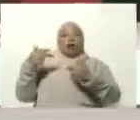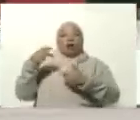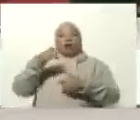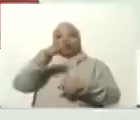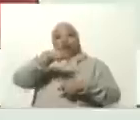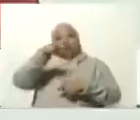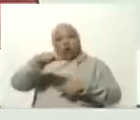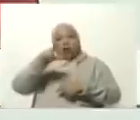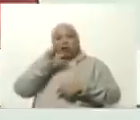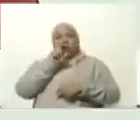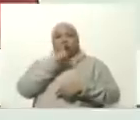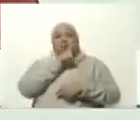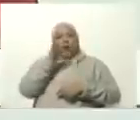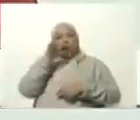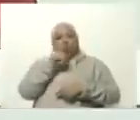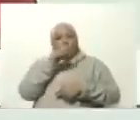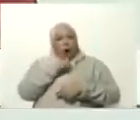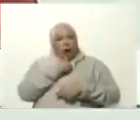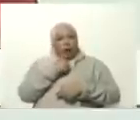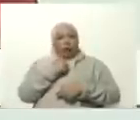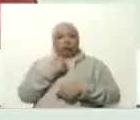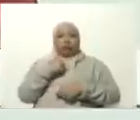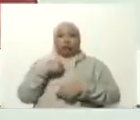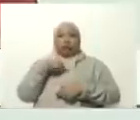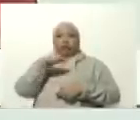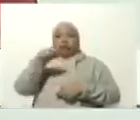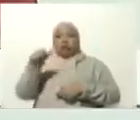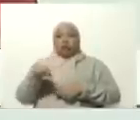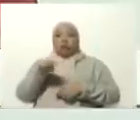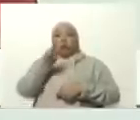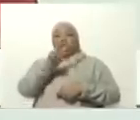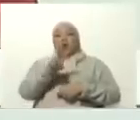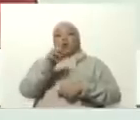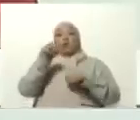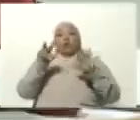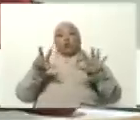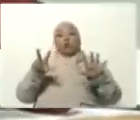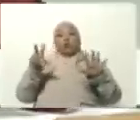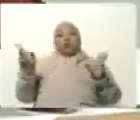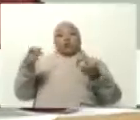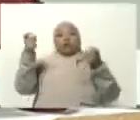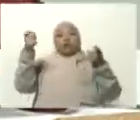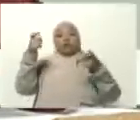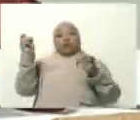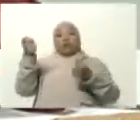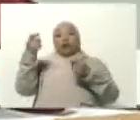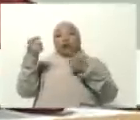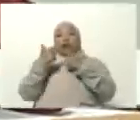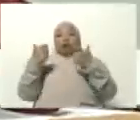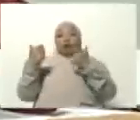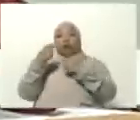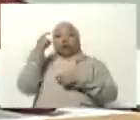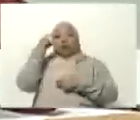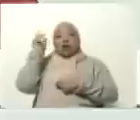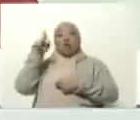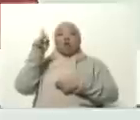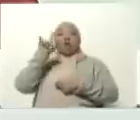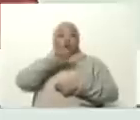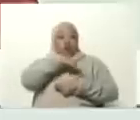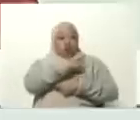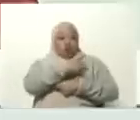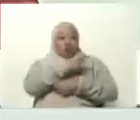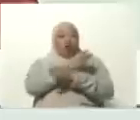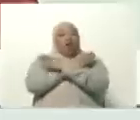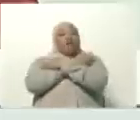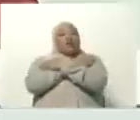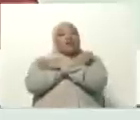Amelia? Batallón sin nombre. 208 años de la batalla de Eurica. Día del profesor universitario. Felicitaciones a